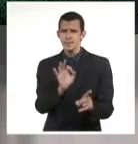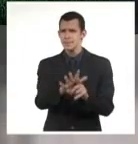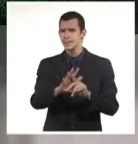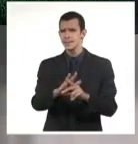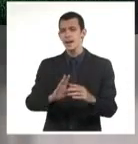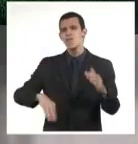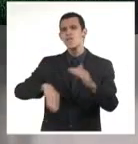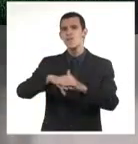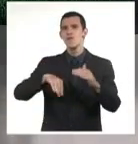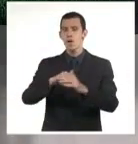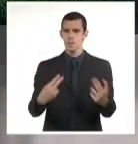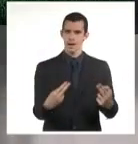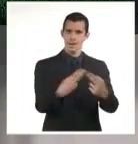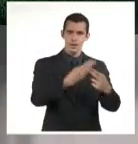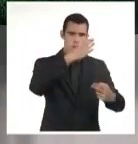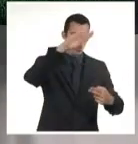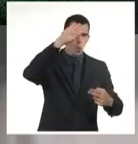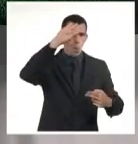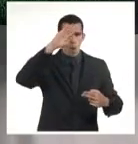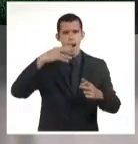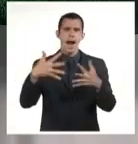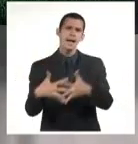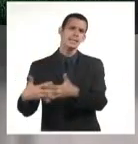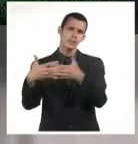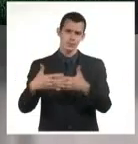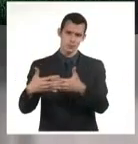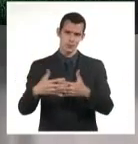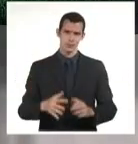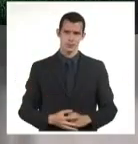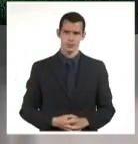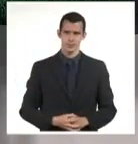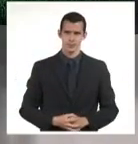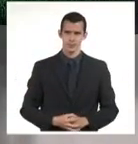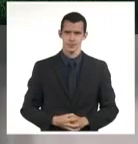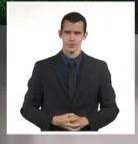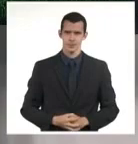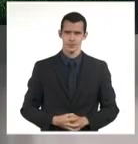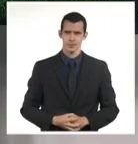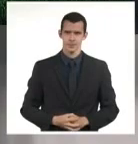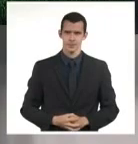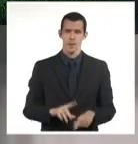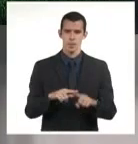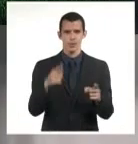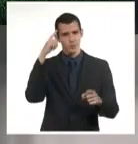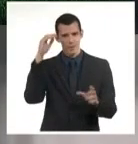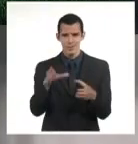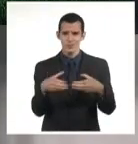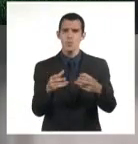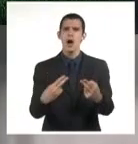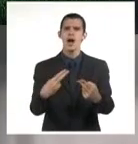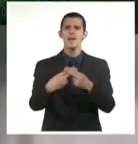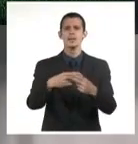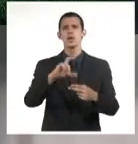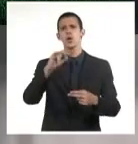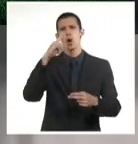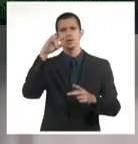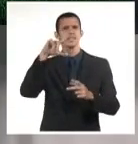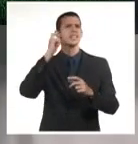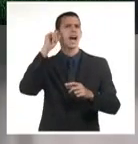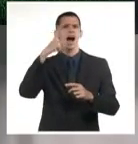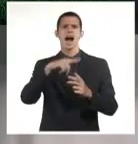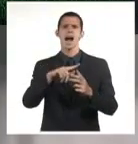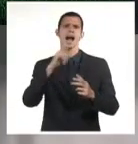de fútbol entre Cuba y Estados Unidos, correspondiente al torneo de la CONCACAF, categoría sub-20, con sede en